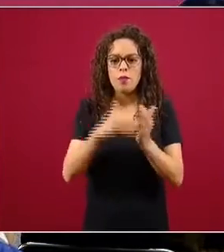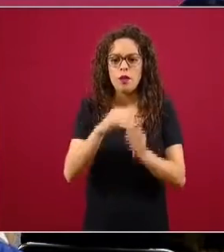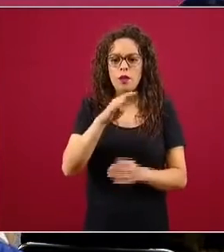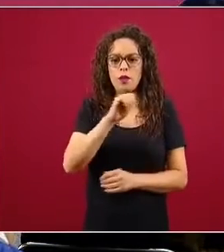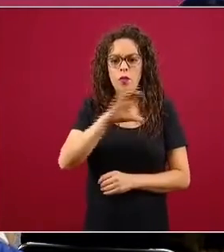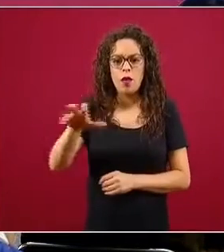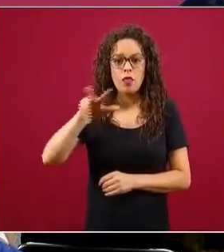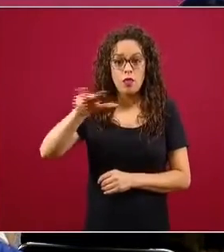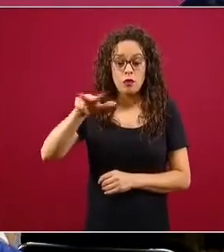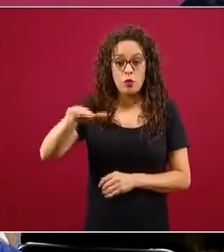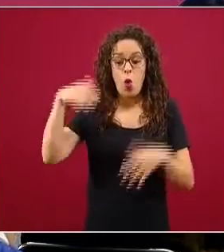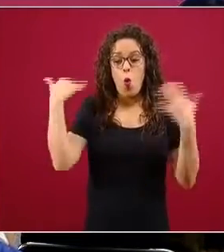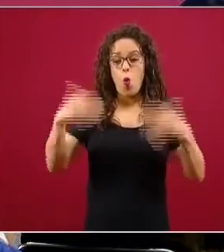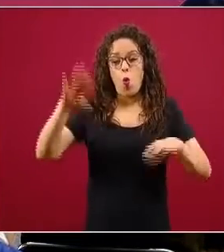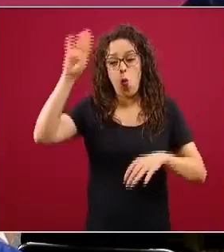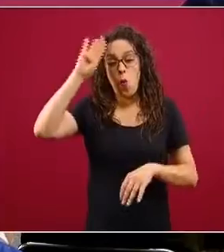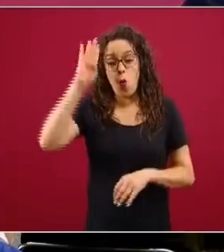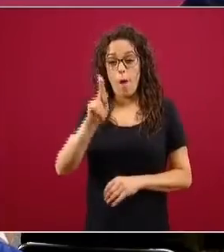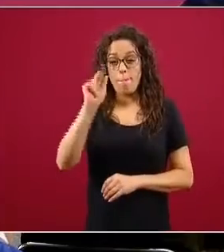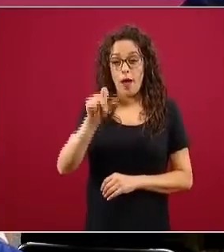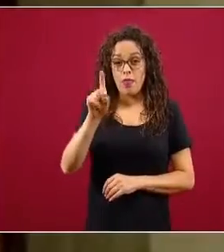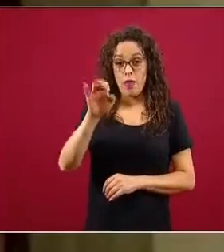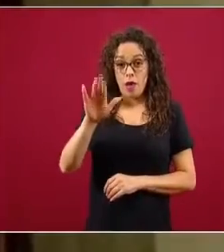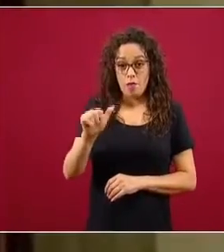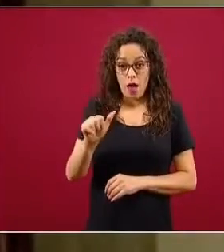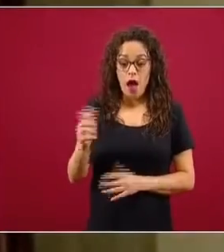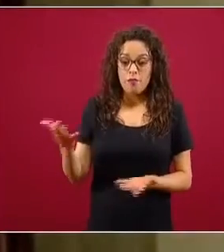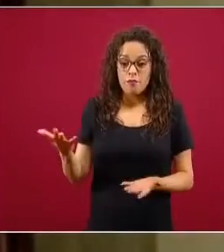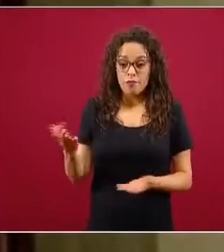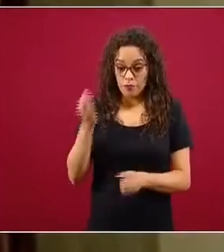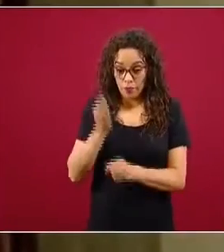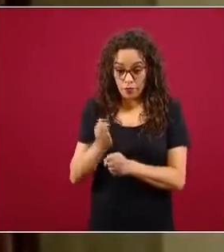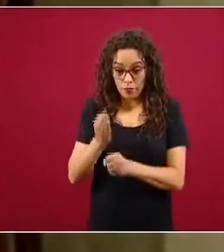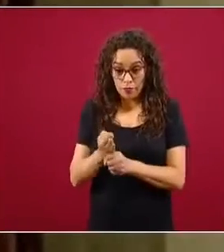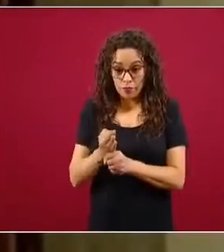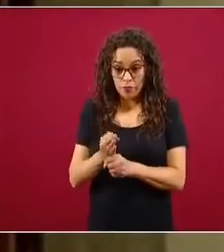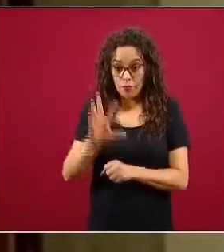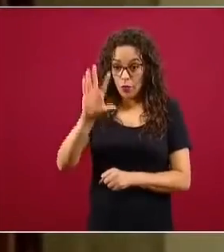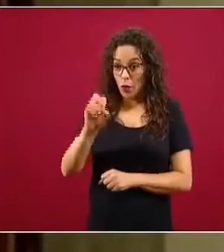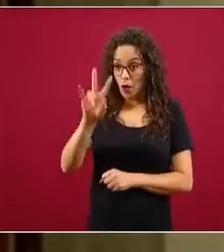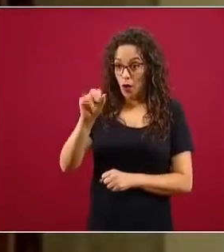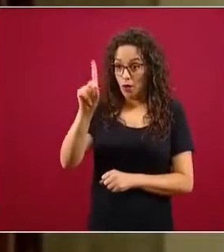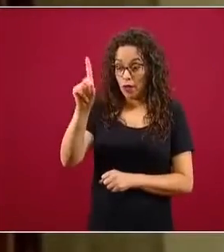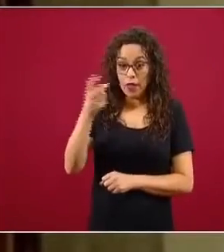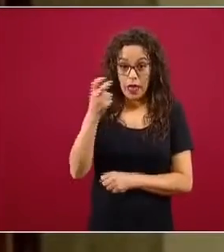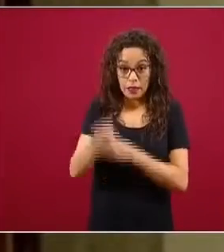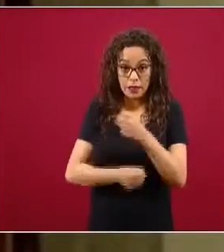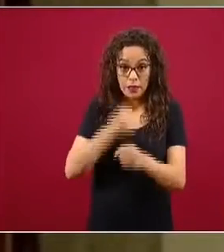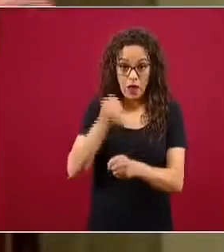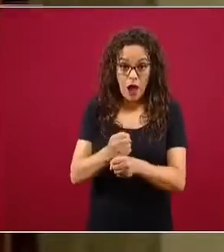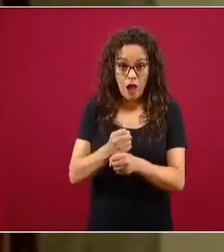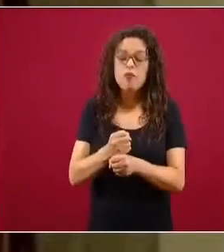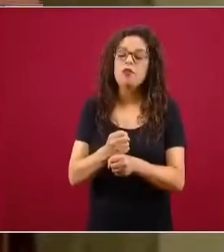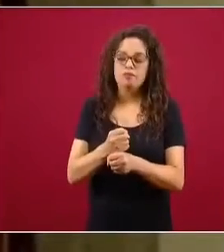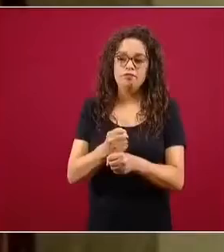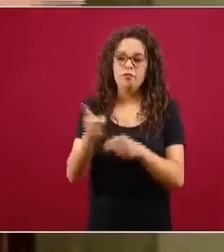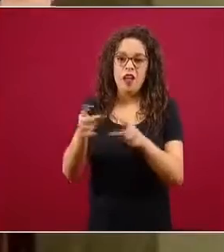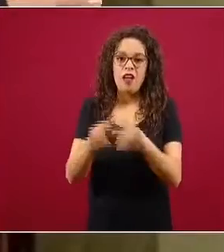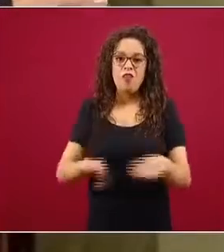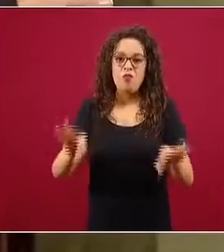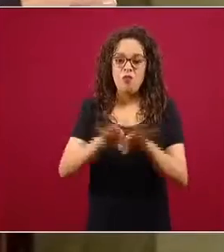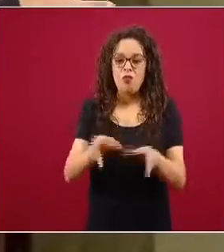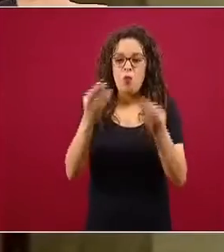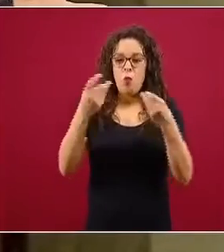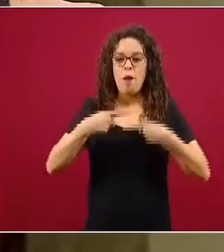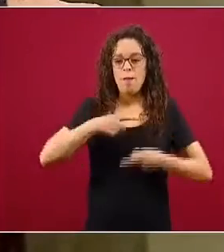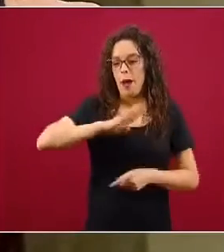gran pandemia, seguramente COVID va a ser de las primeras causas de muerte en este año. ¿No? Porque ya tenemos, con el